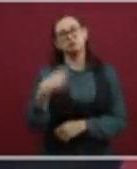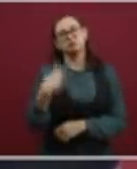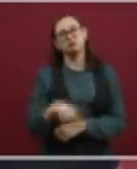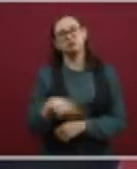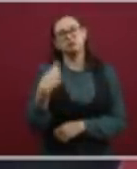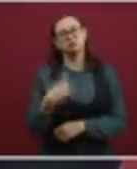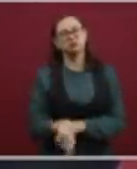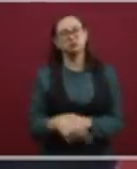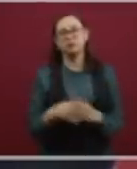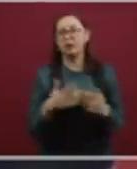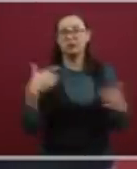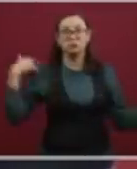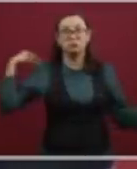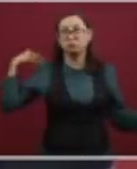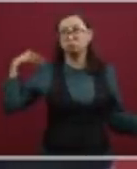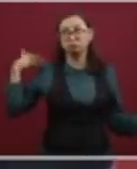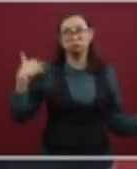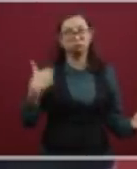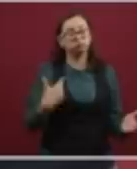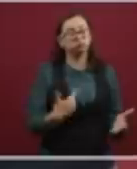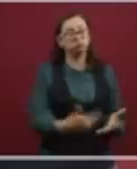producían los libros.